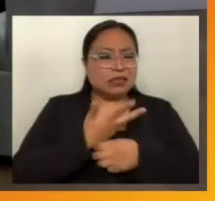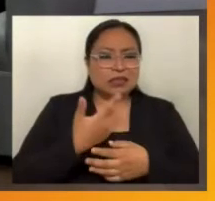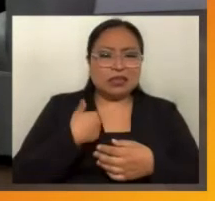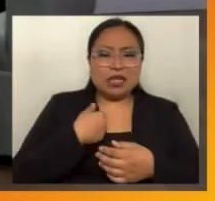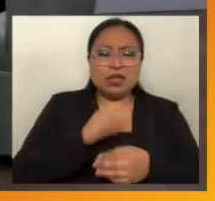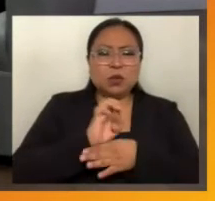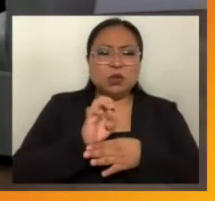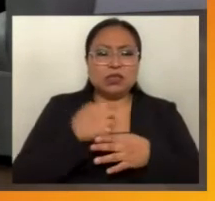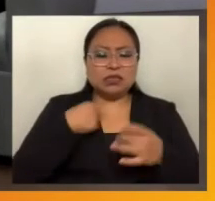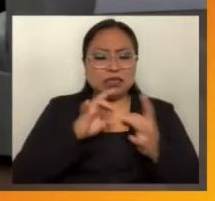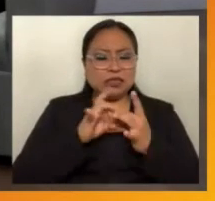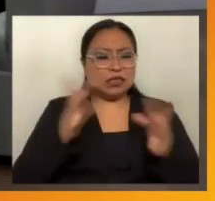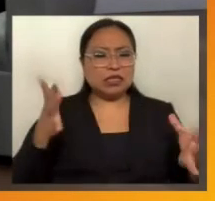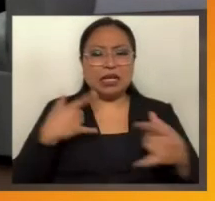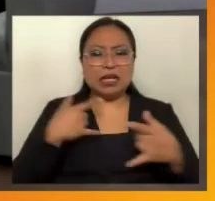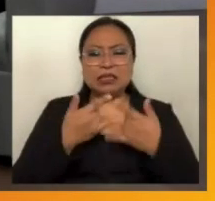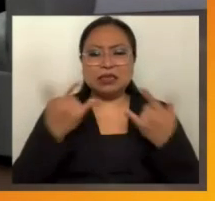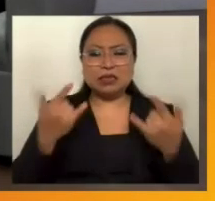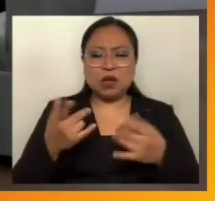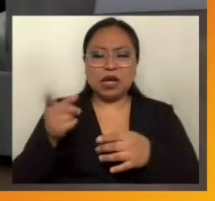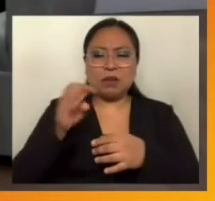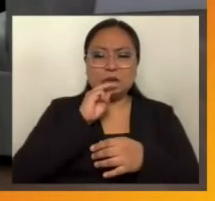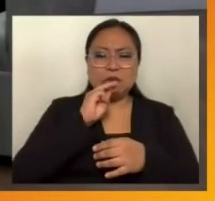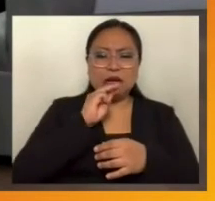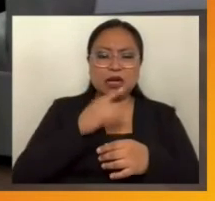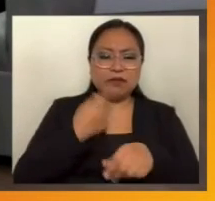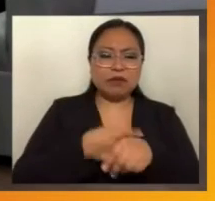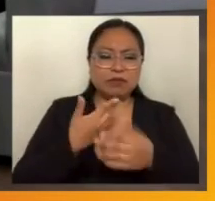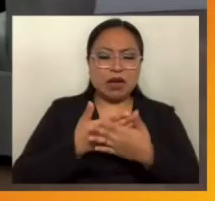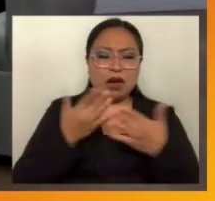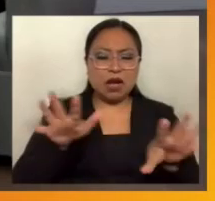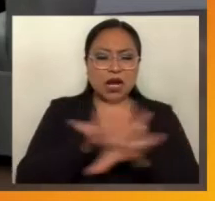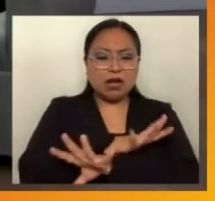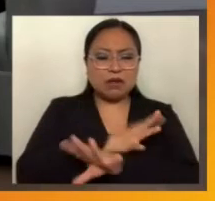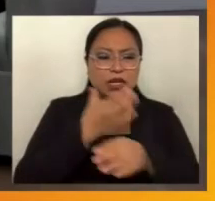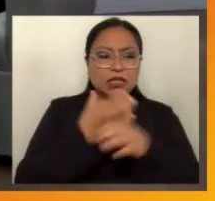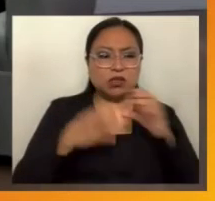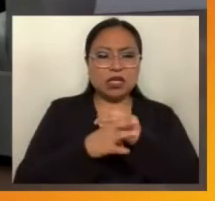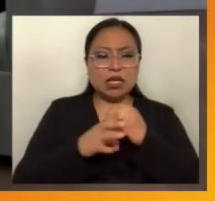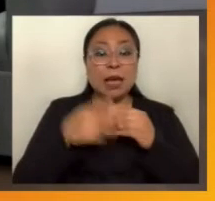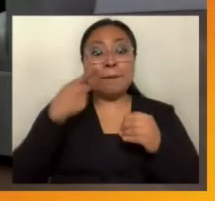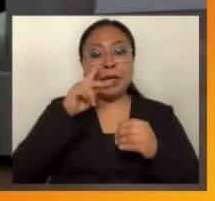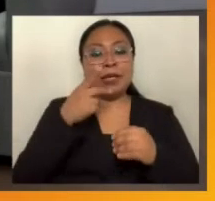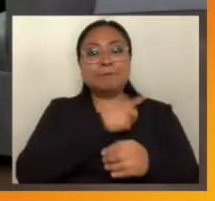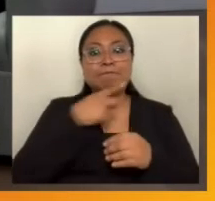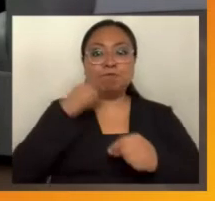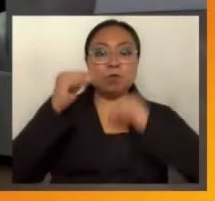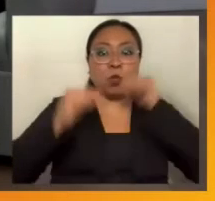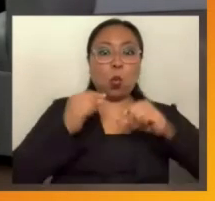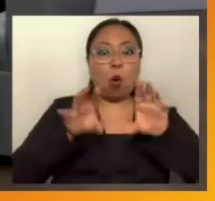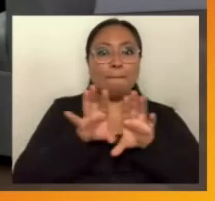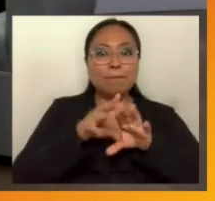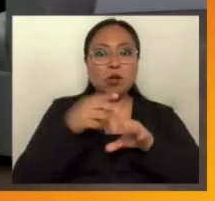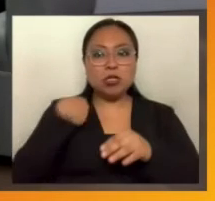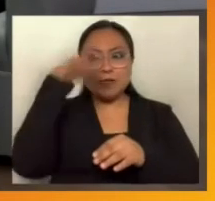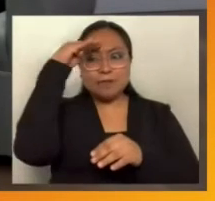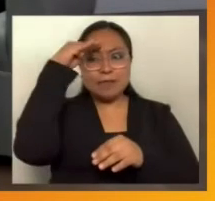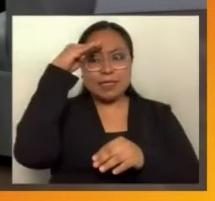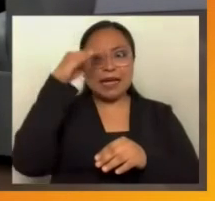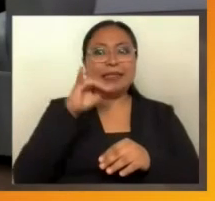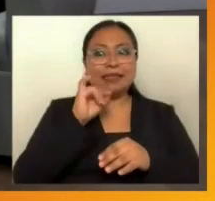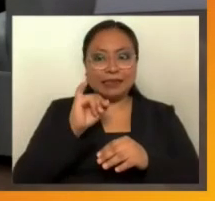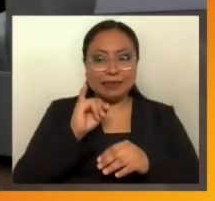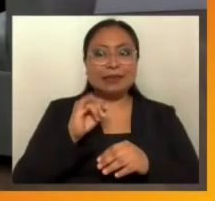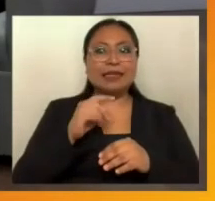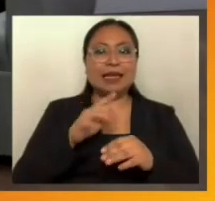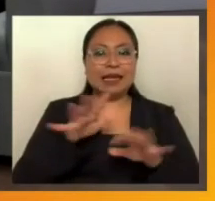tener la esperanza de que todo saldrá bien, de que vendrán mejores momentos y que lo único que tenemos es el